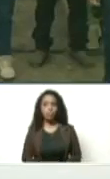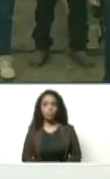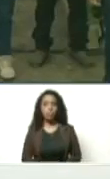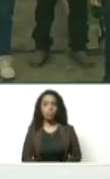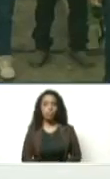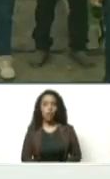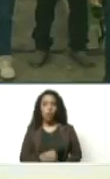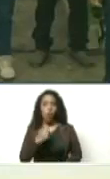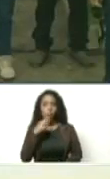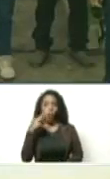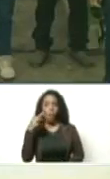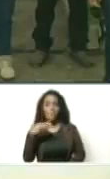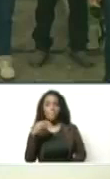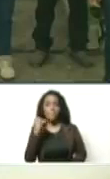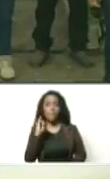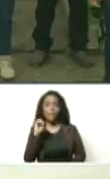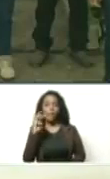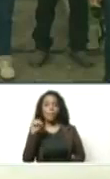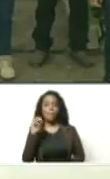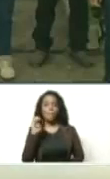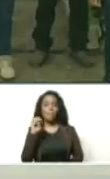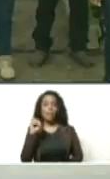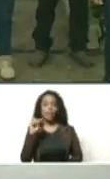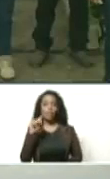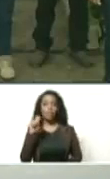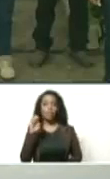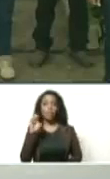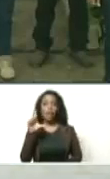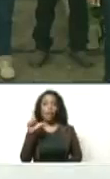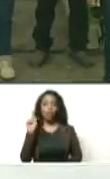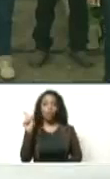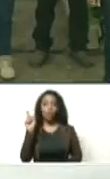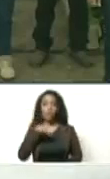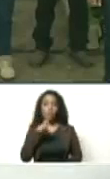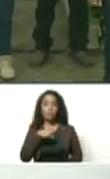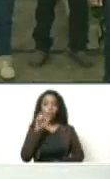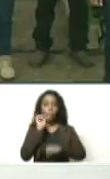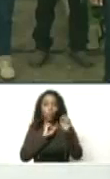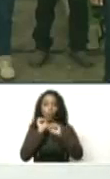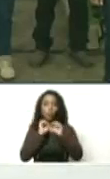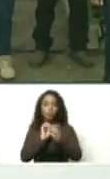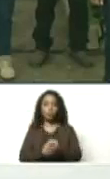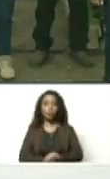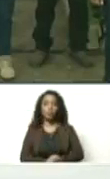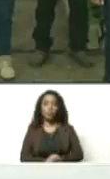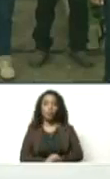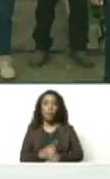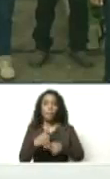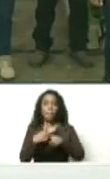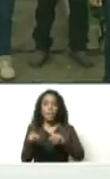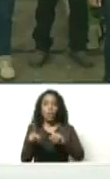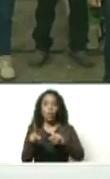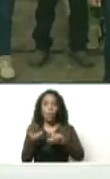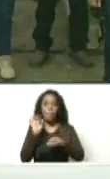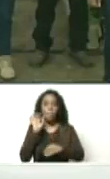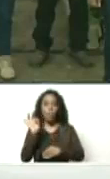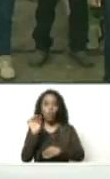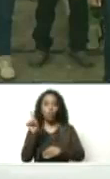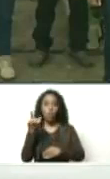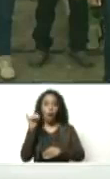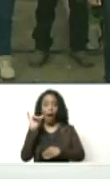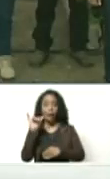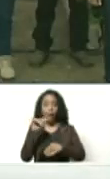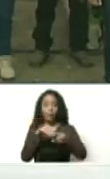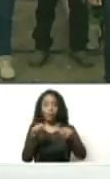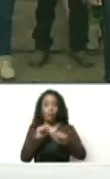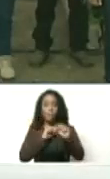Bueno, Pimentel, tú me estás hablando que necesitas una maquinaria, pero en específico tú tienes ubicadas